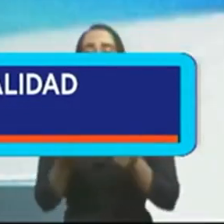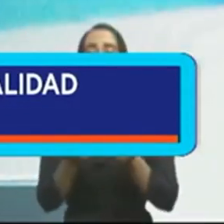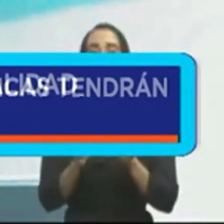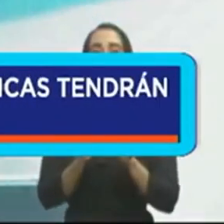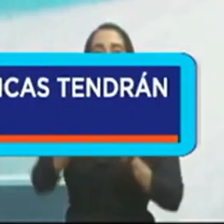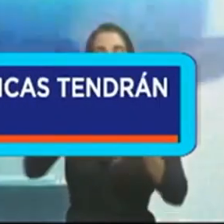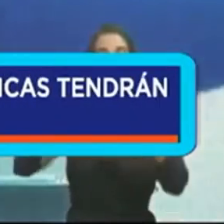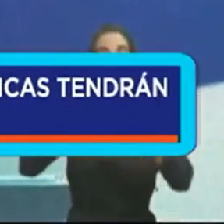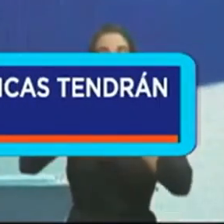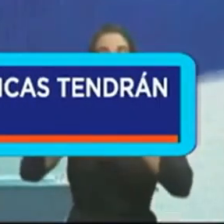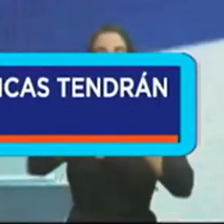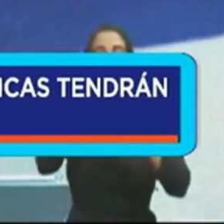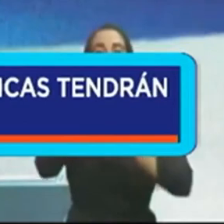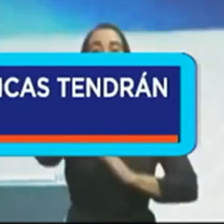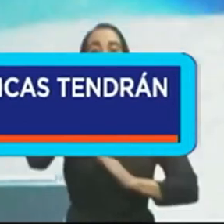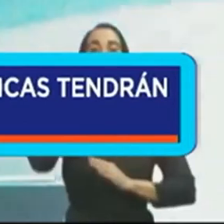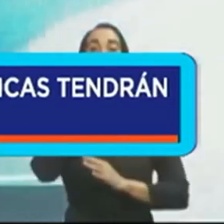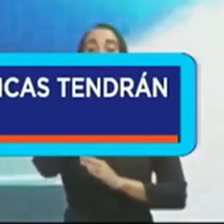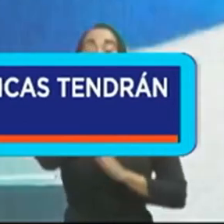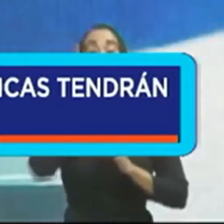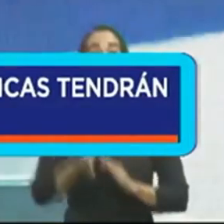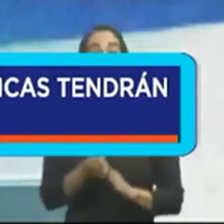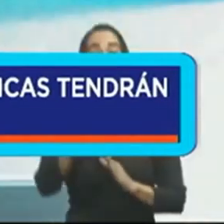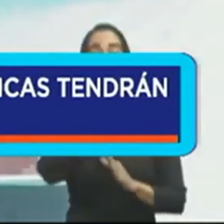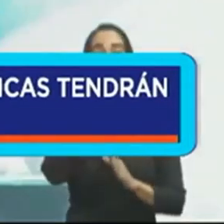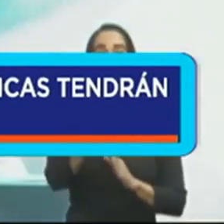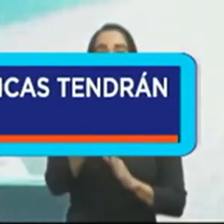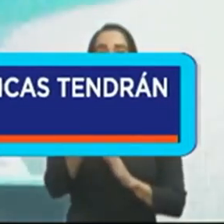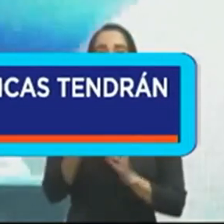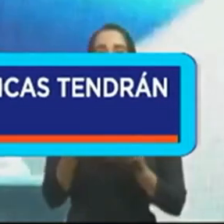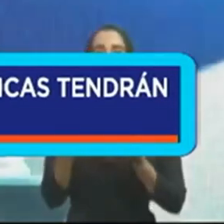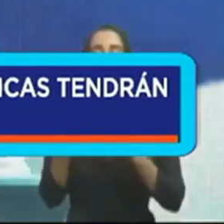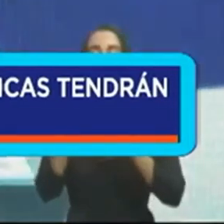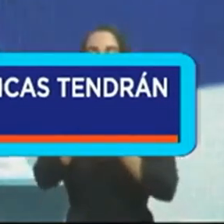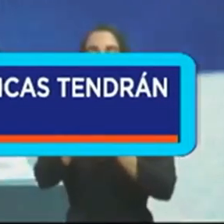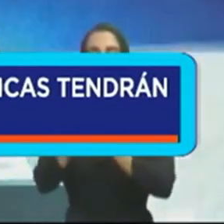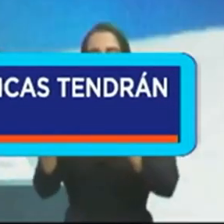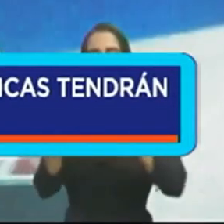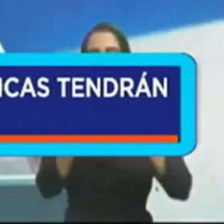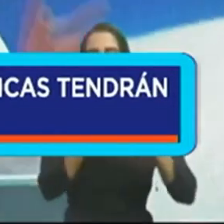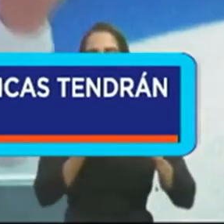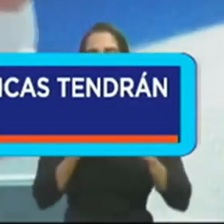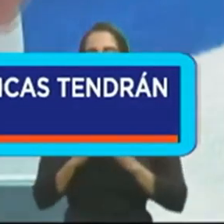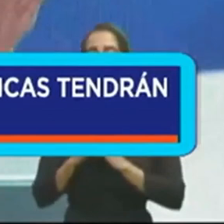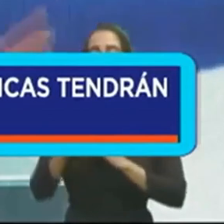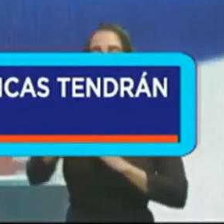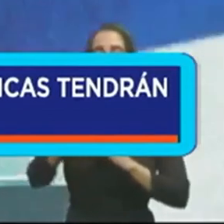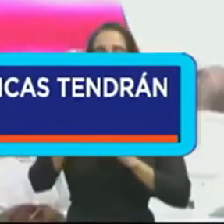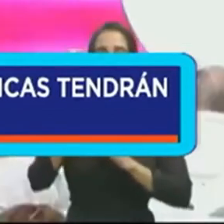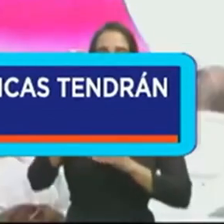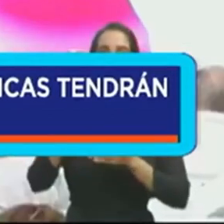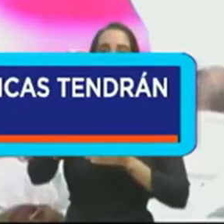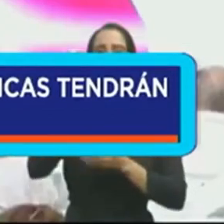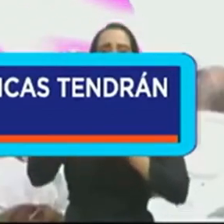de justicia para las mujeres dominicanas, que suponen la inmensa mayoría de quienes realizan estas labores y han sido históricamente